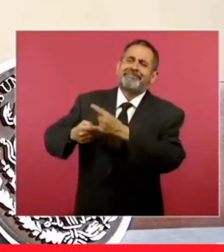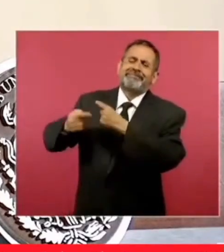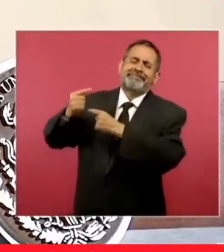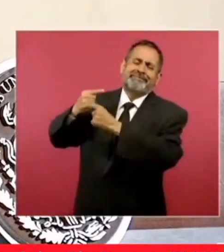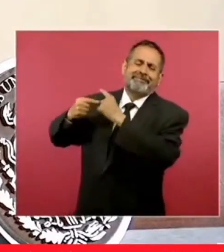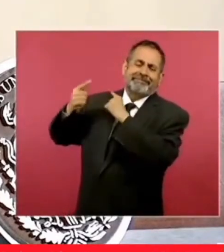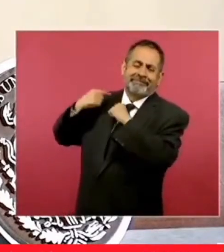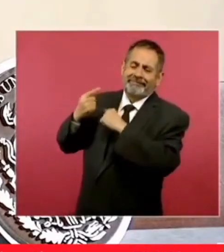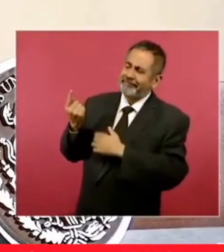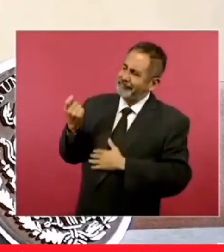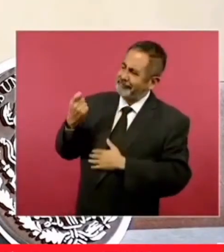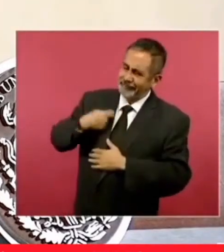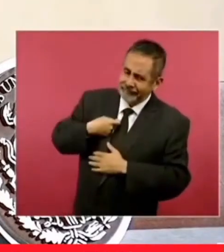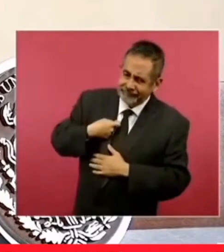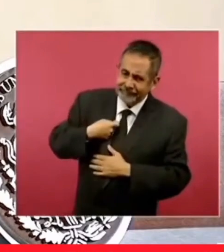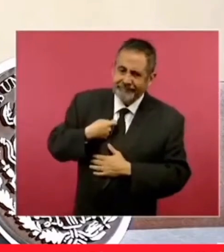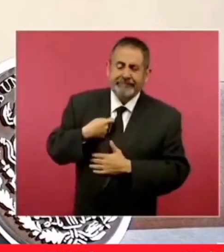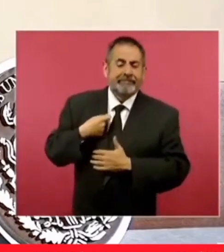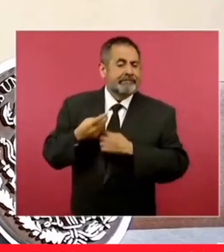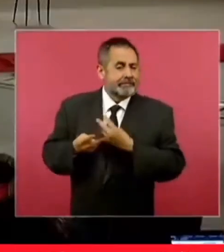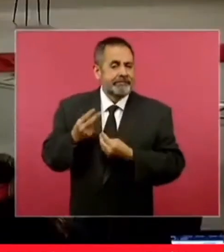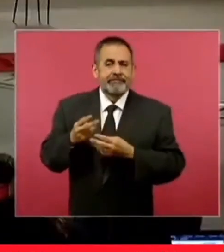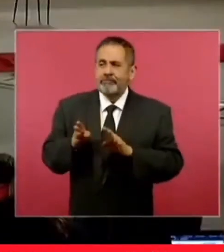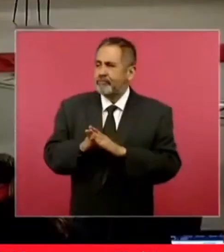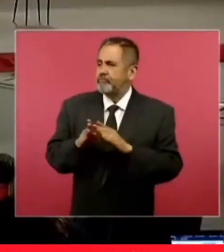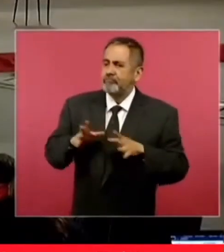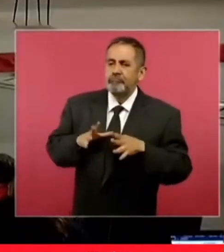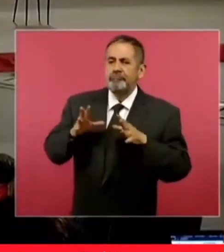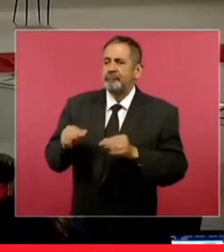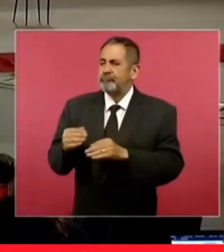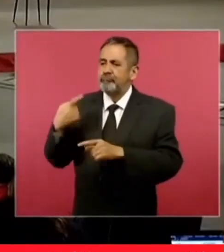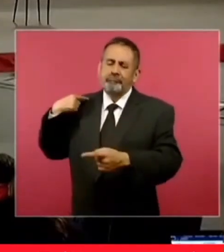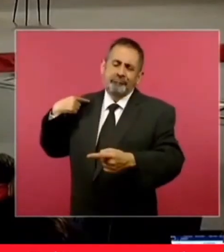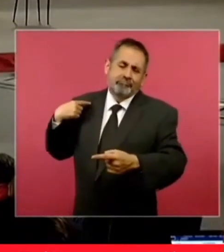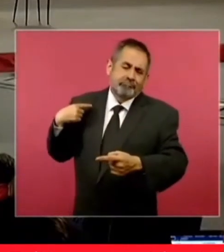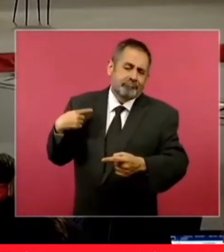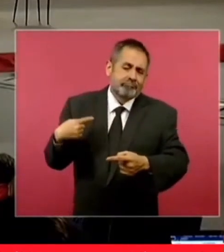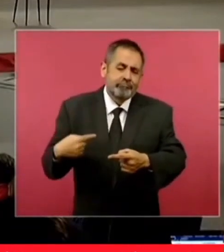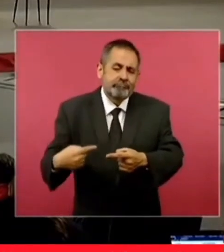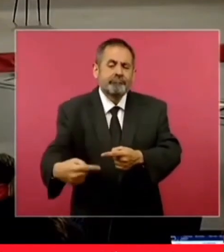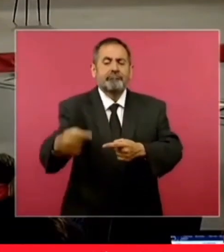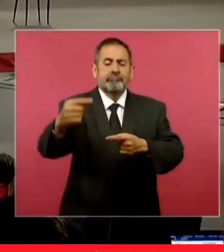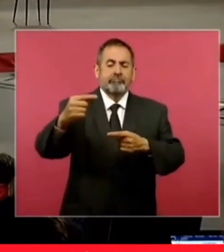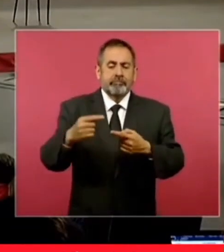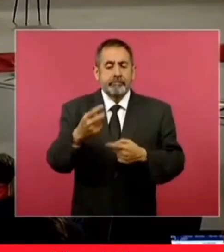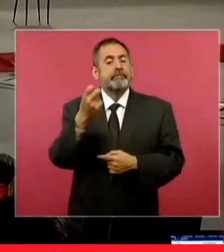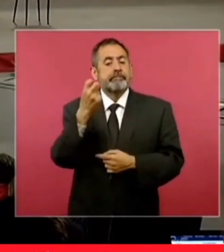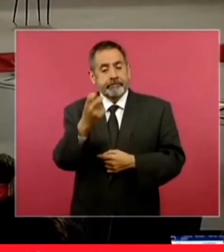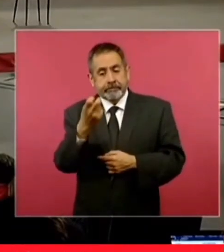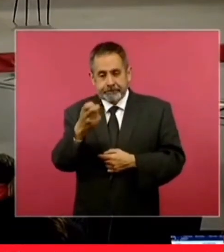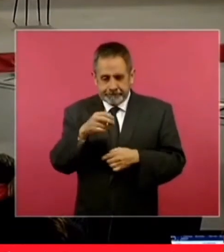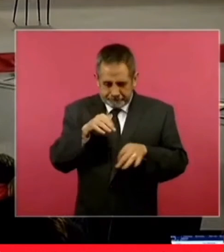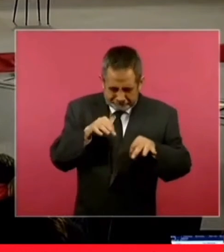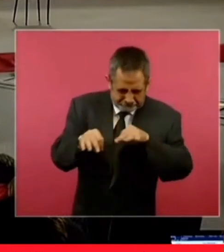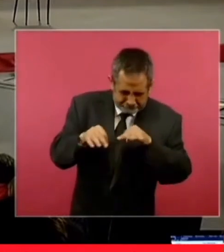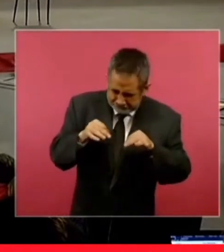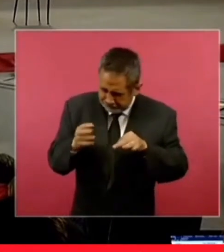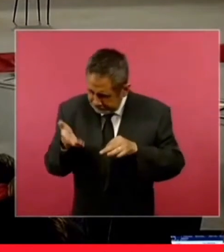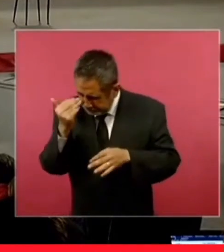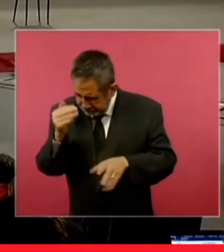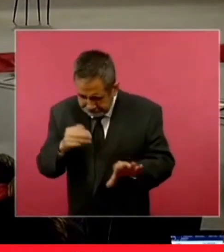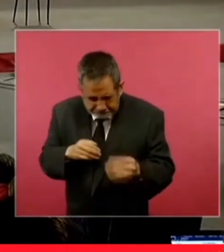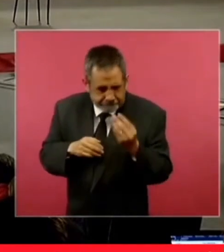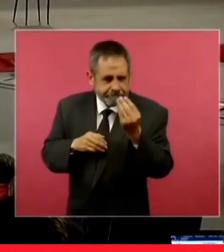identidad, nuestro sentido de origen y de pertenencia. Y eso es el trabajo que hacemos con la